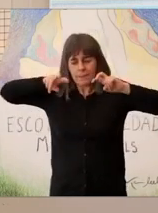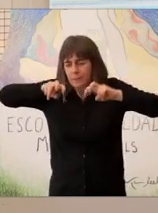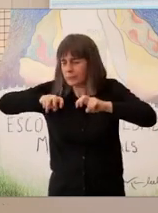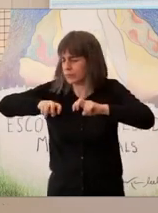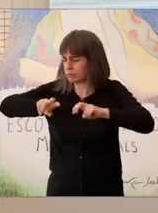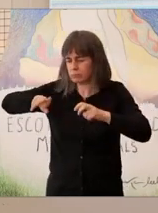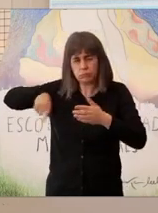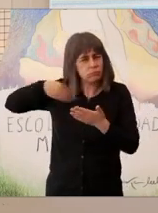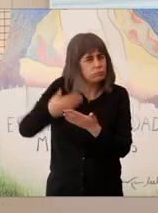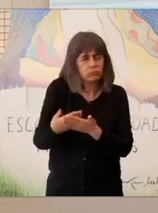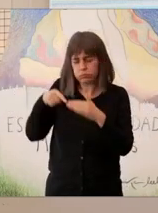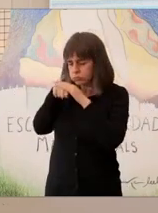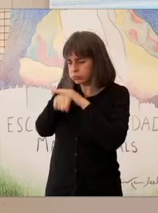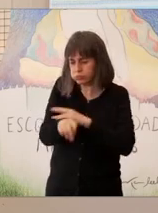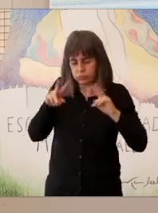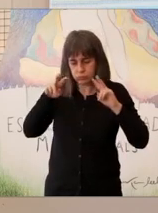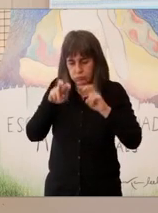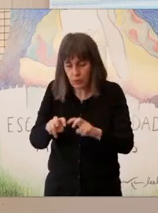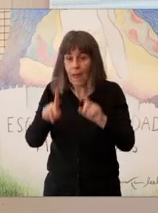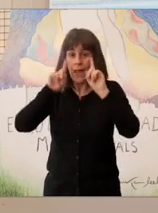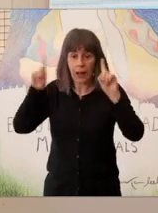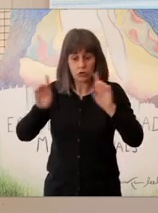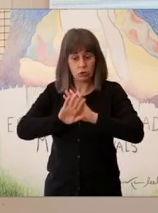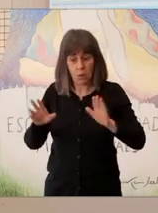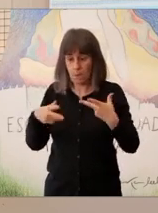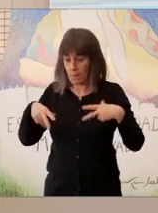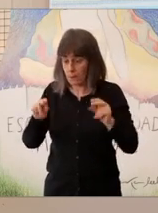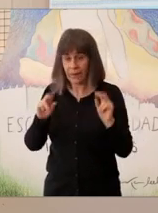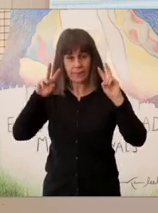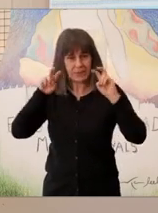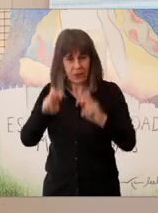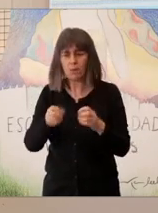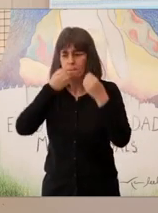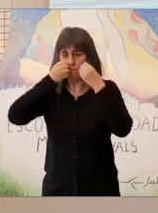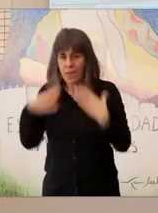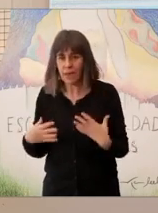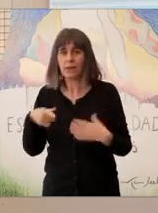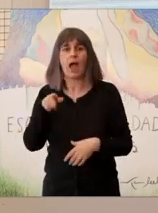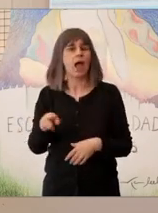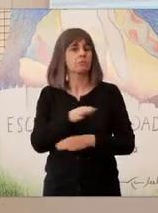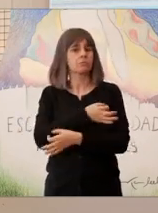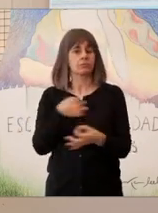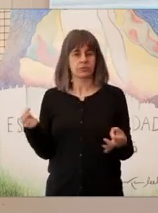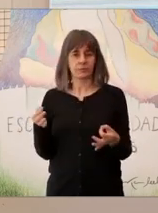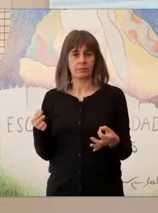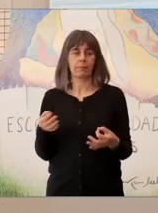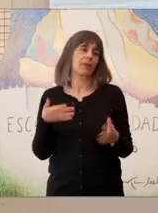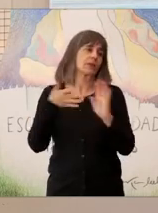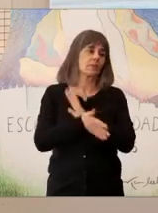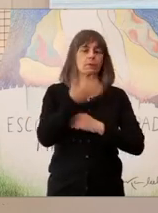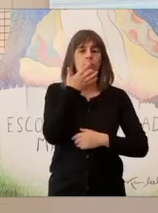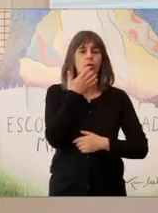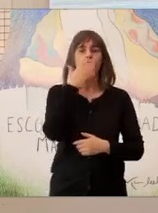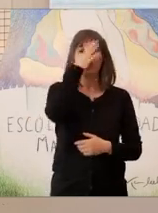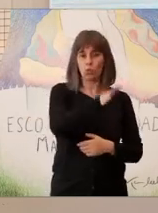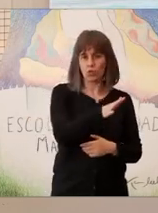hayan agotado la investigación, nadie le podrá reprochar nada. Agotar la investigación quiere decir, vamos a investigar esta denuncia. Esta señora